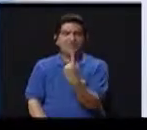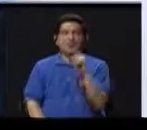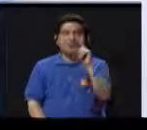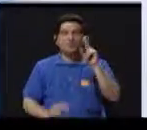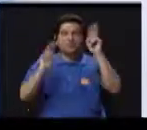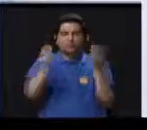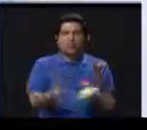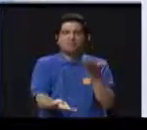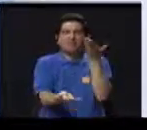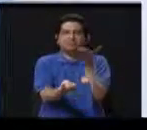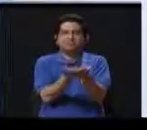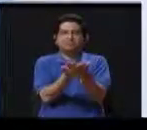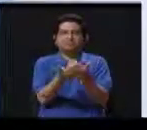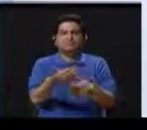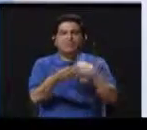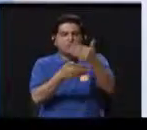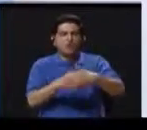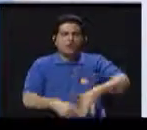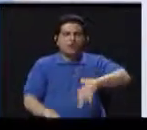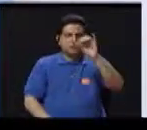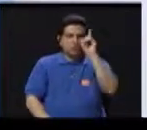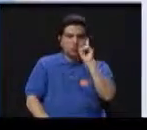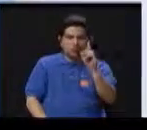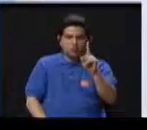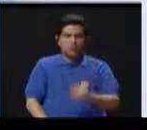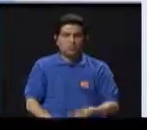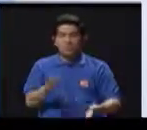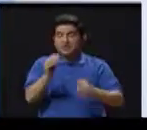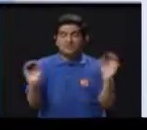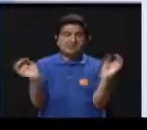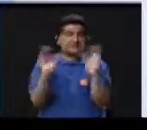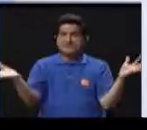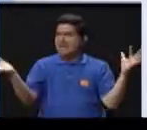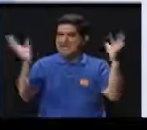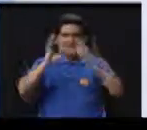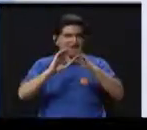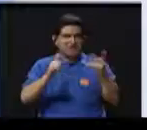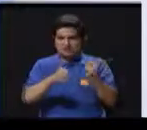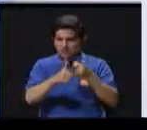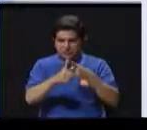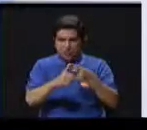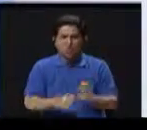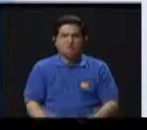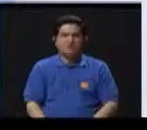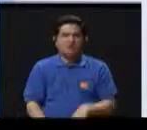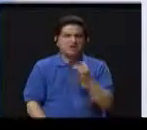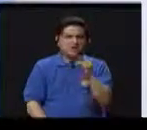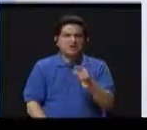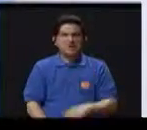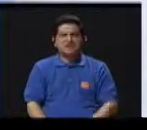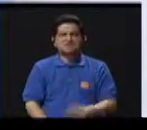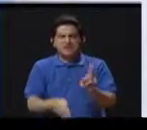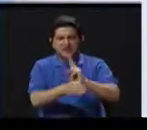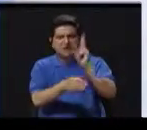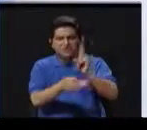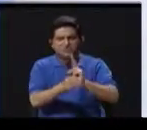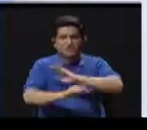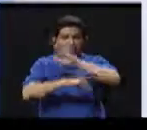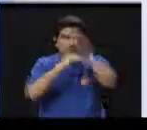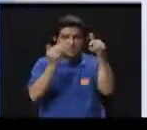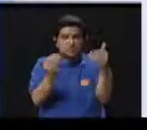cada una propuso un tema y bueno, luego como que elegimos un tema que era otro, que nada que ver, y ya fue como el que pusimos en el curso y